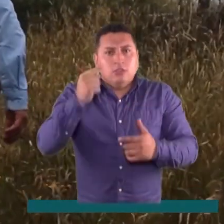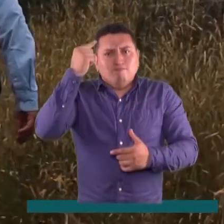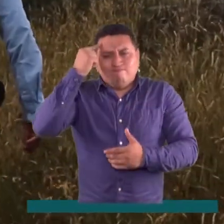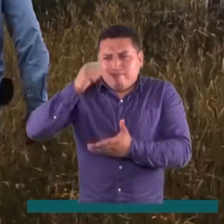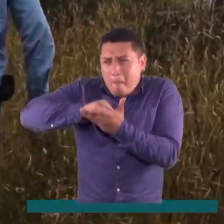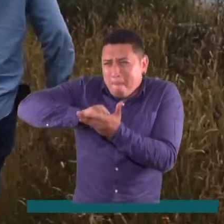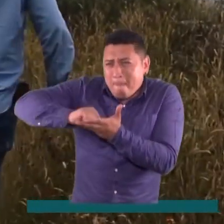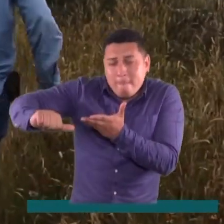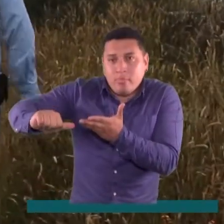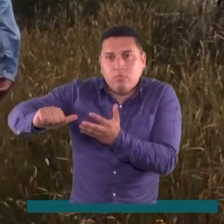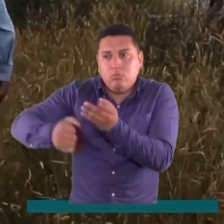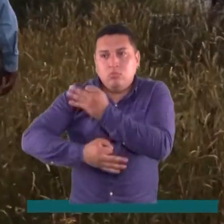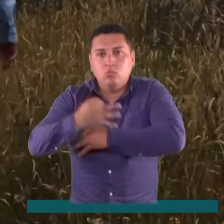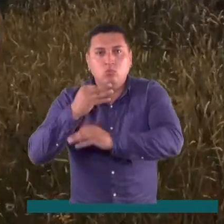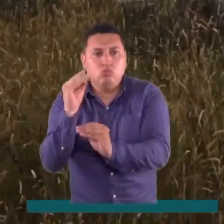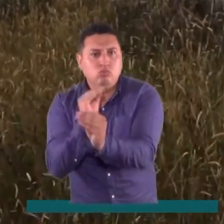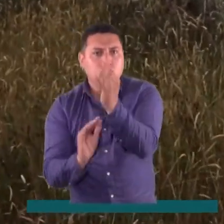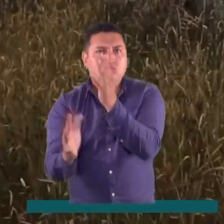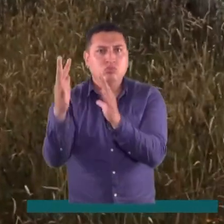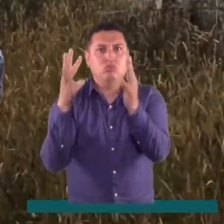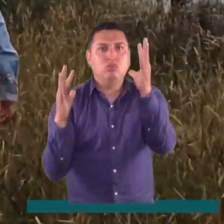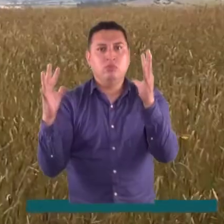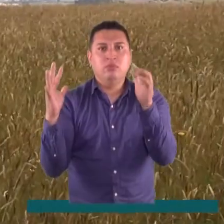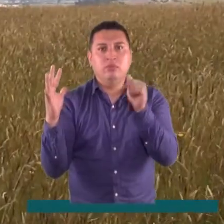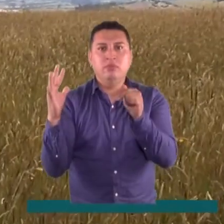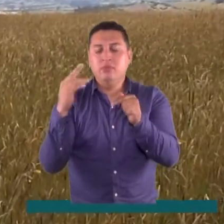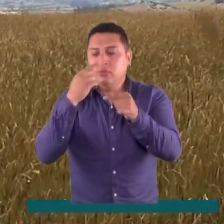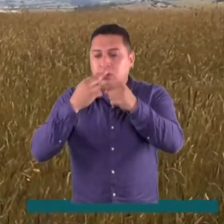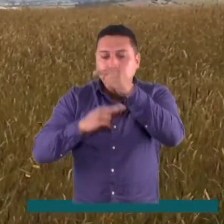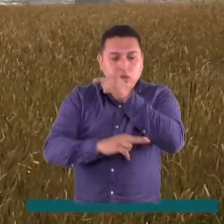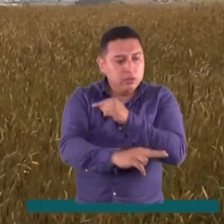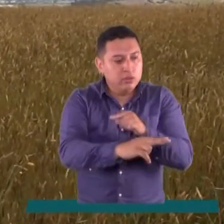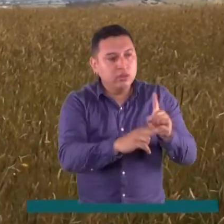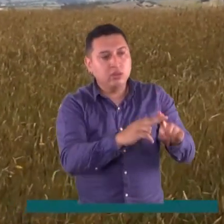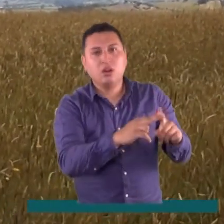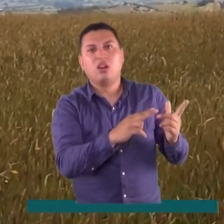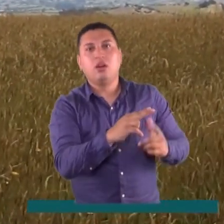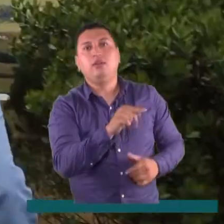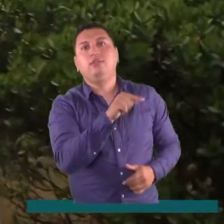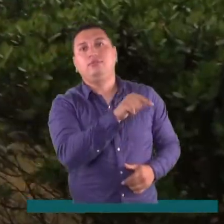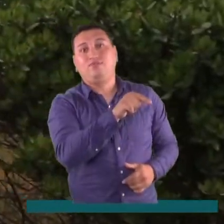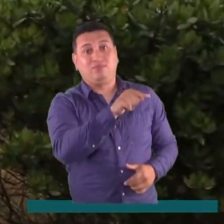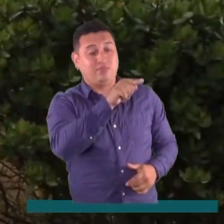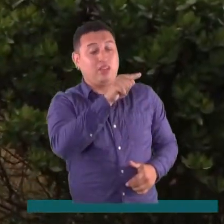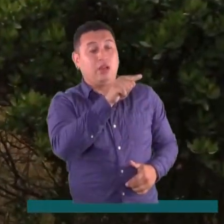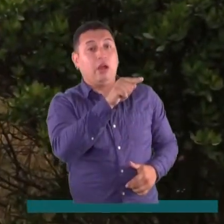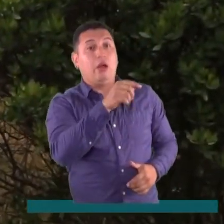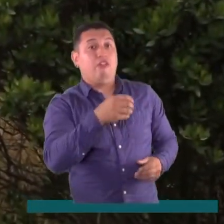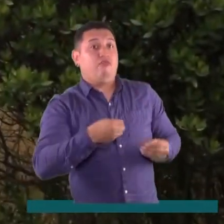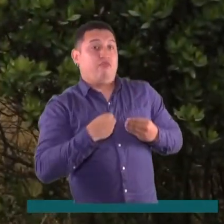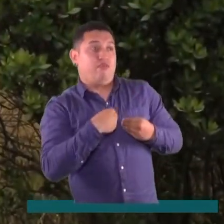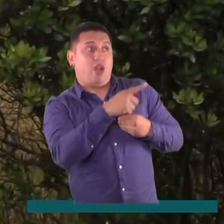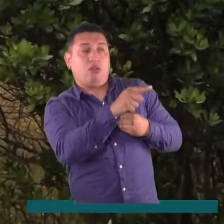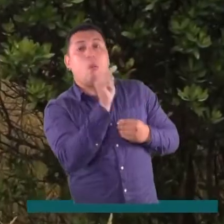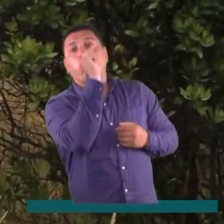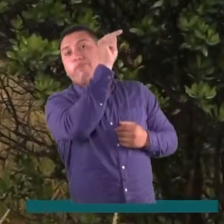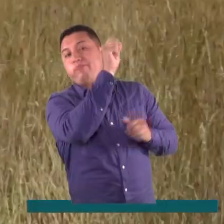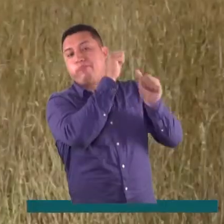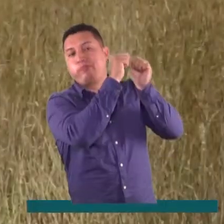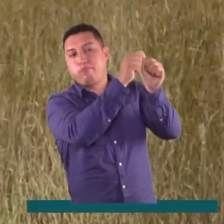terreno árido en un bosque, una misión que le encomendó uno de sus hijos que vive con su mamá en